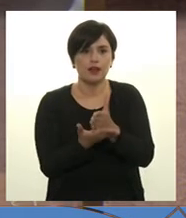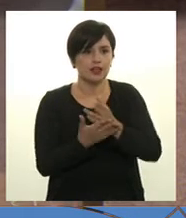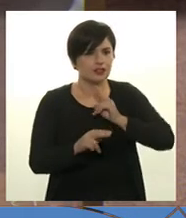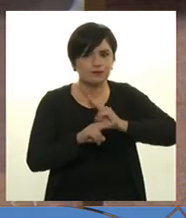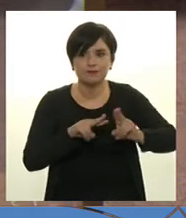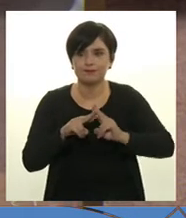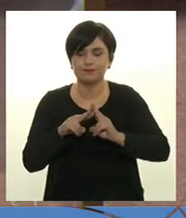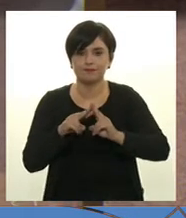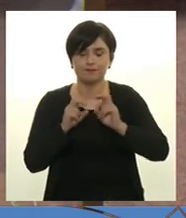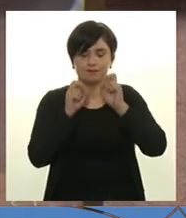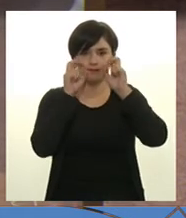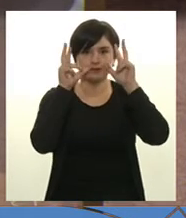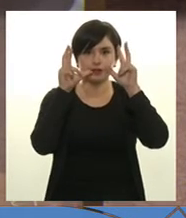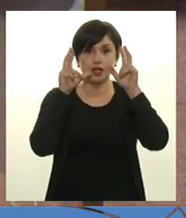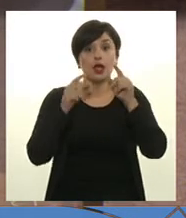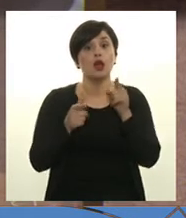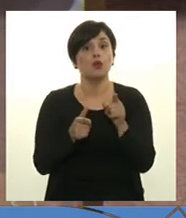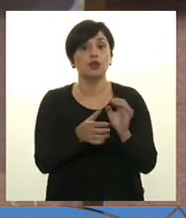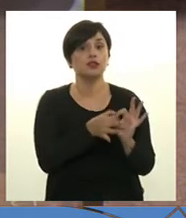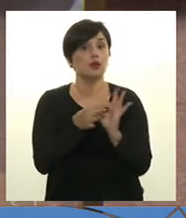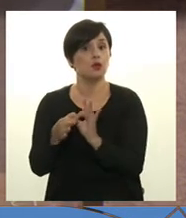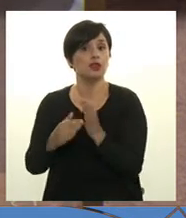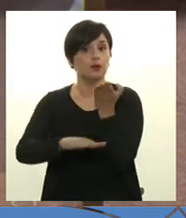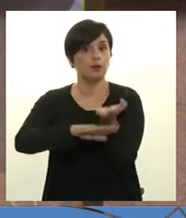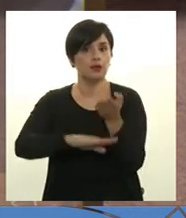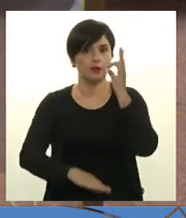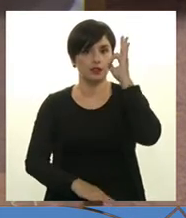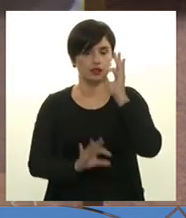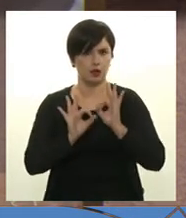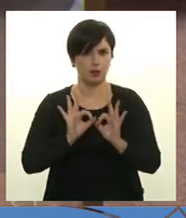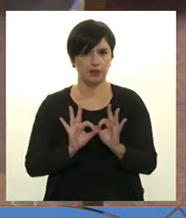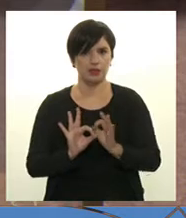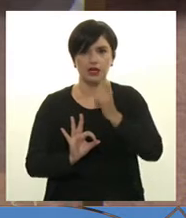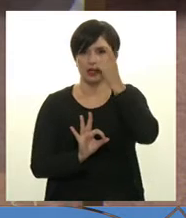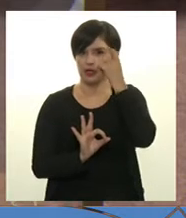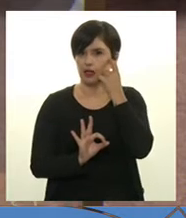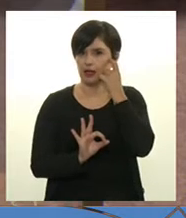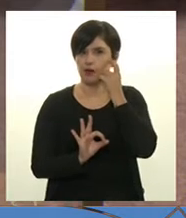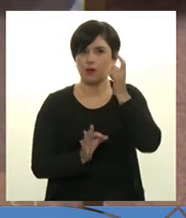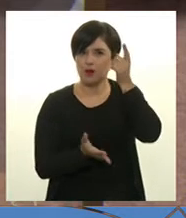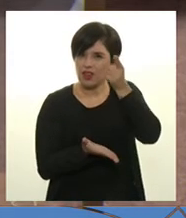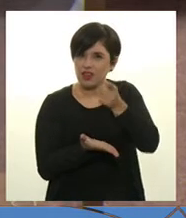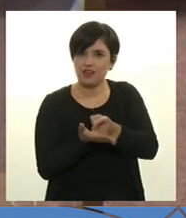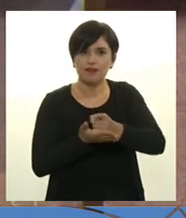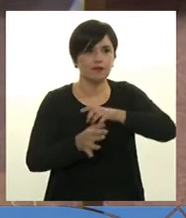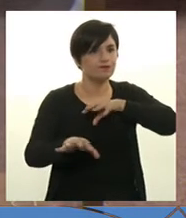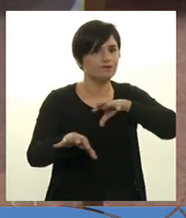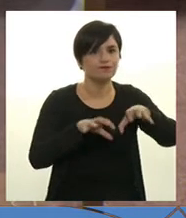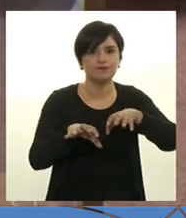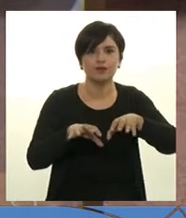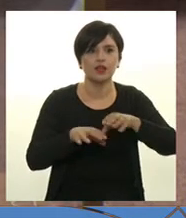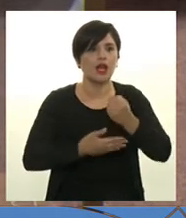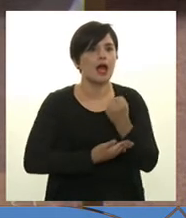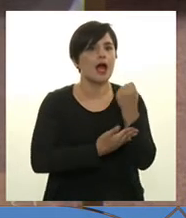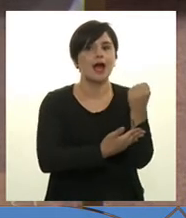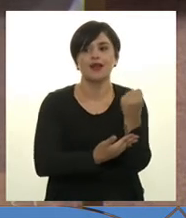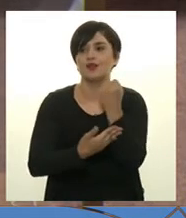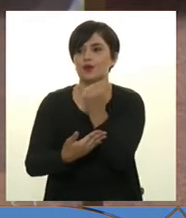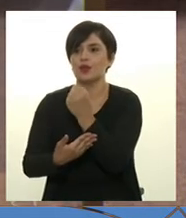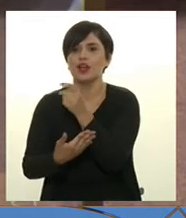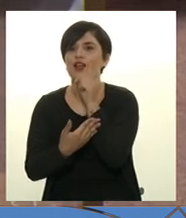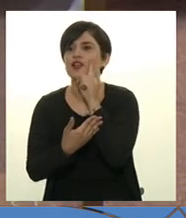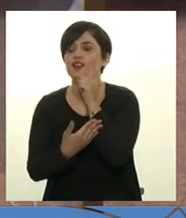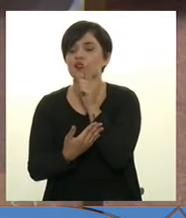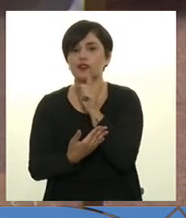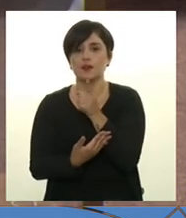y es por ello que solicitamos esta sesión especial pues creemos debemos movilizarnos para estirar las manos a las que ahora rey tienen miedo